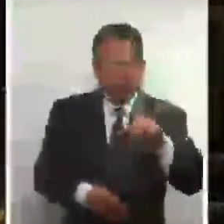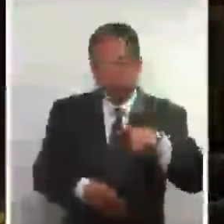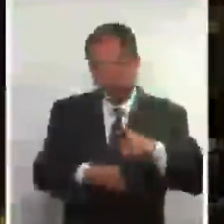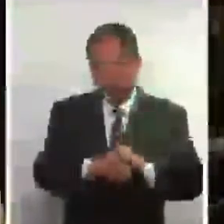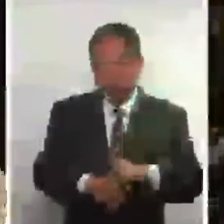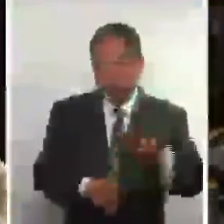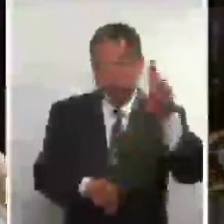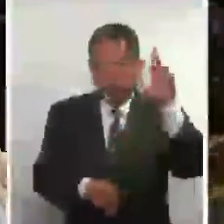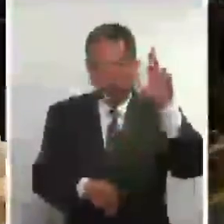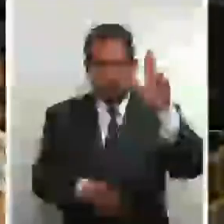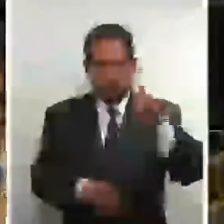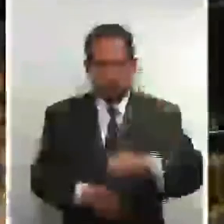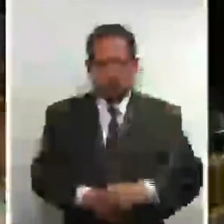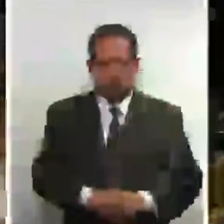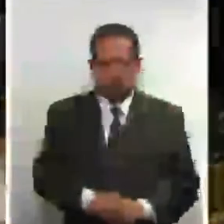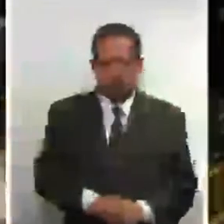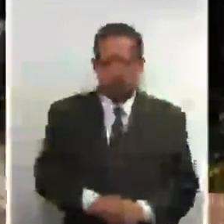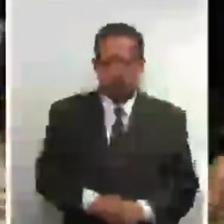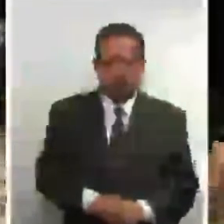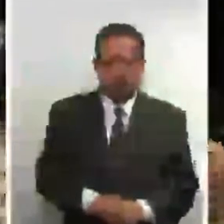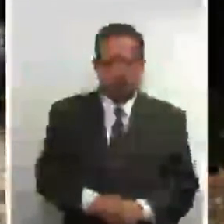negativa, sírvanse manifestarlo.